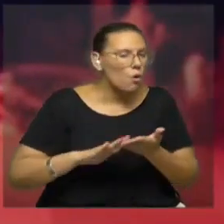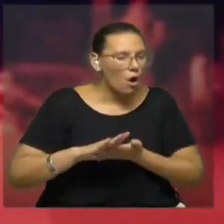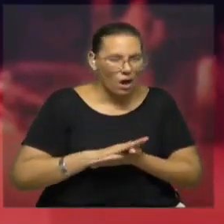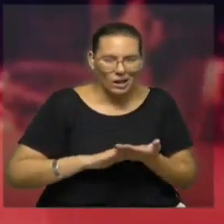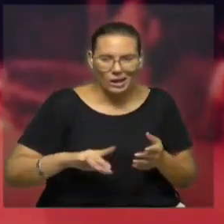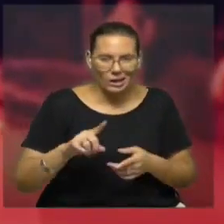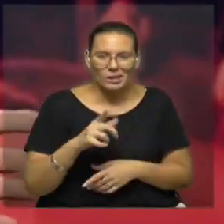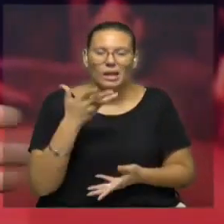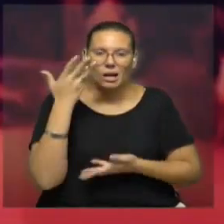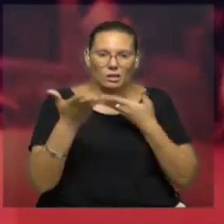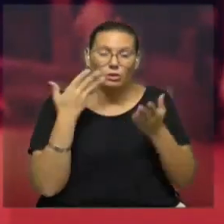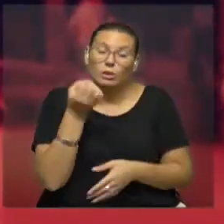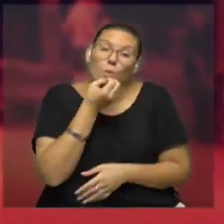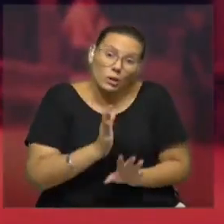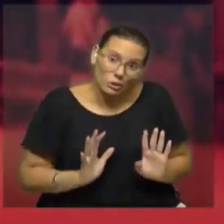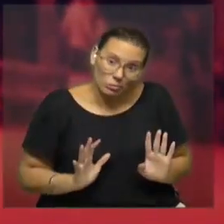Entonces está bueno porque cuando...